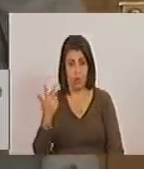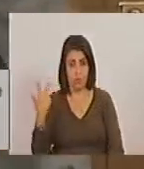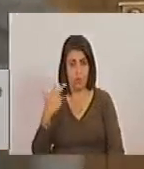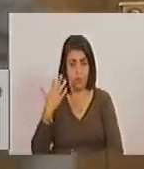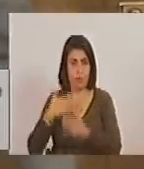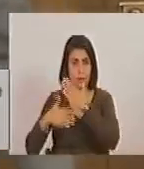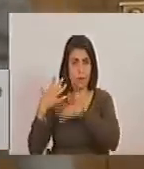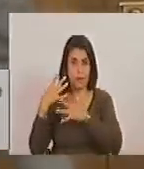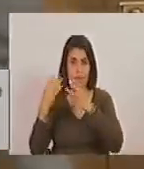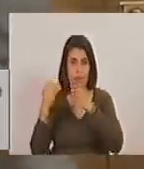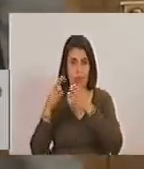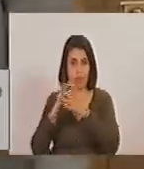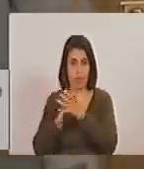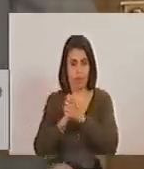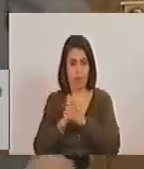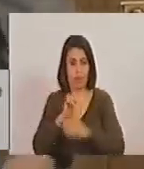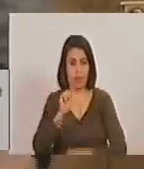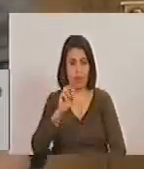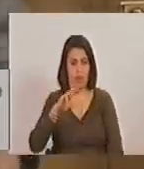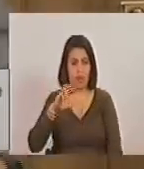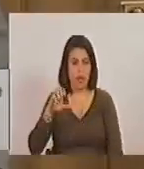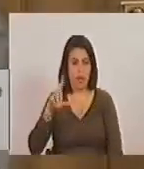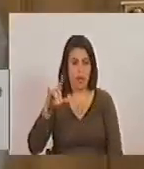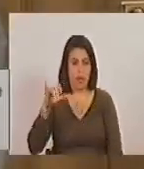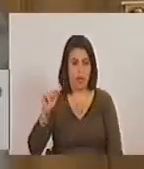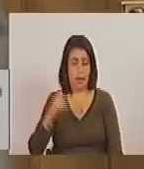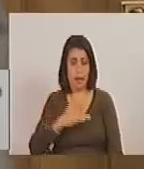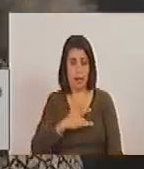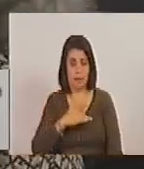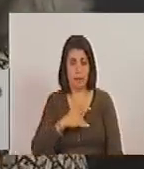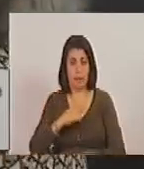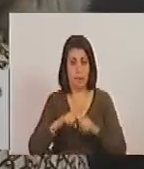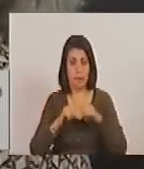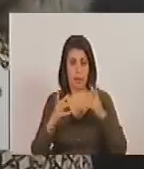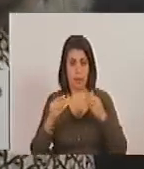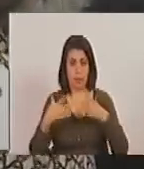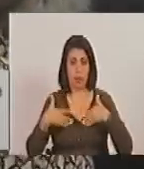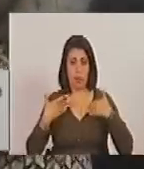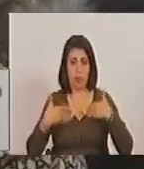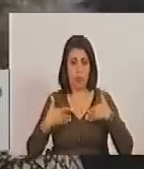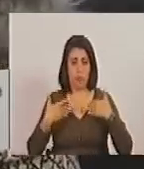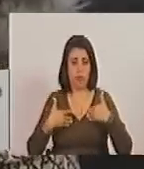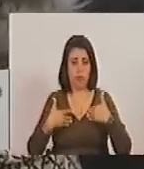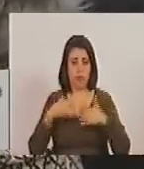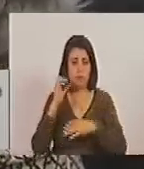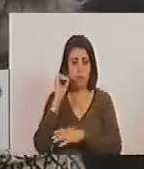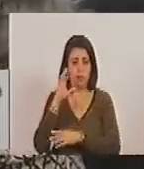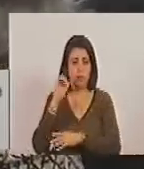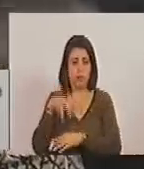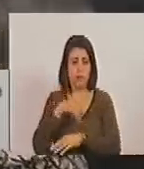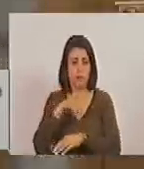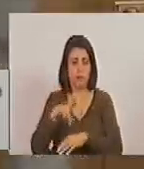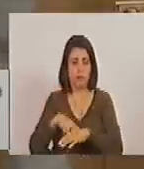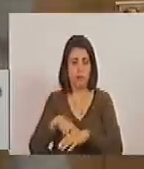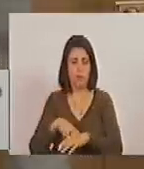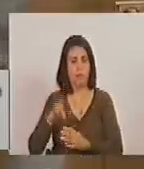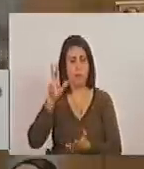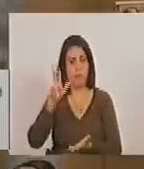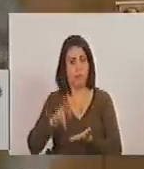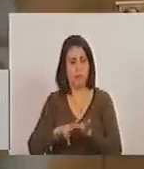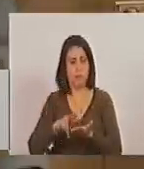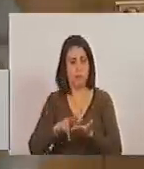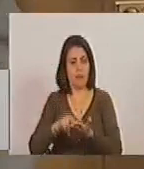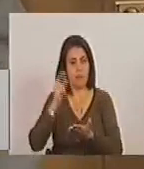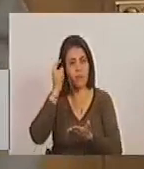nada, muy amigos de Argelia y nos sentimos, pero muy contentos de que la Asamblea Nacional apruebe